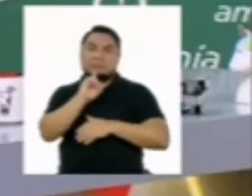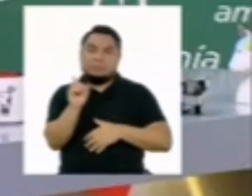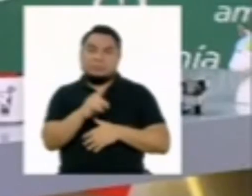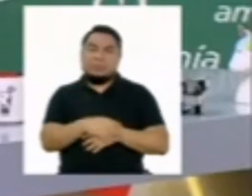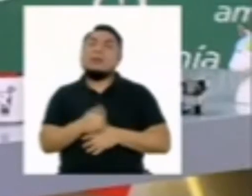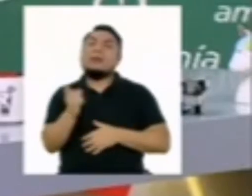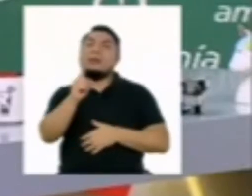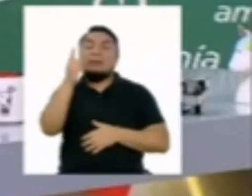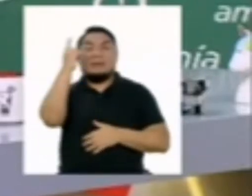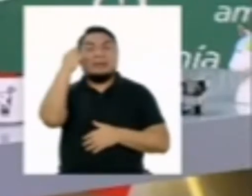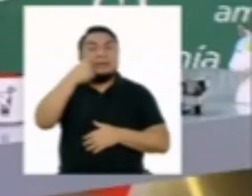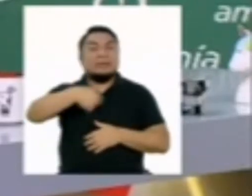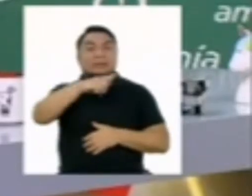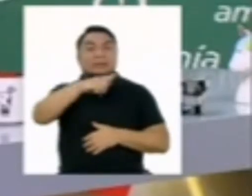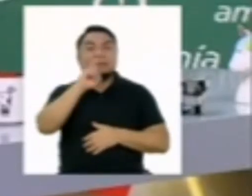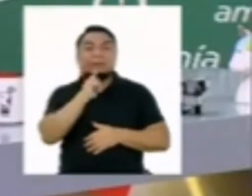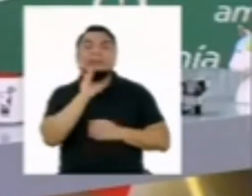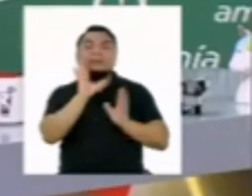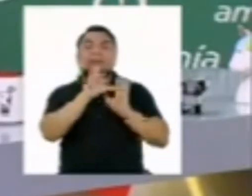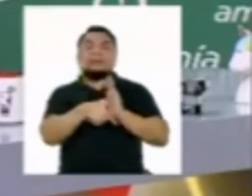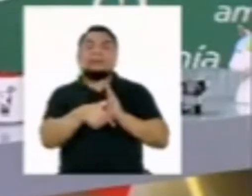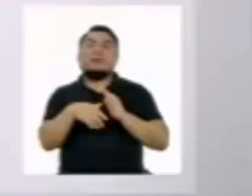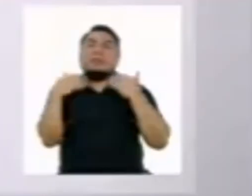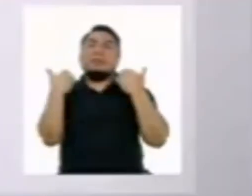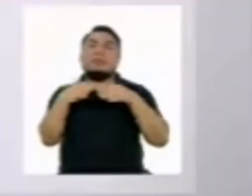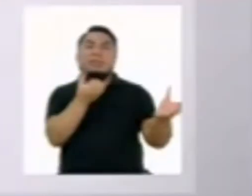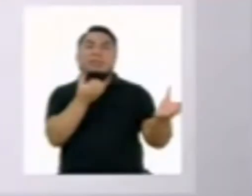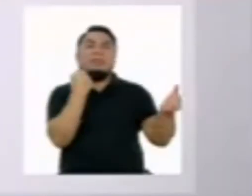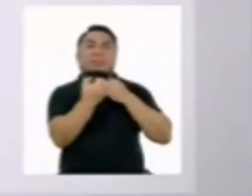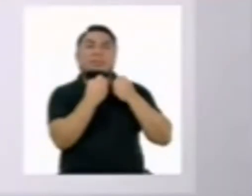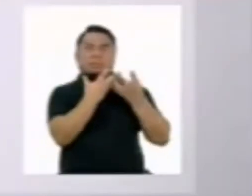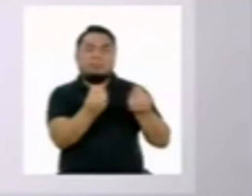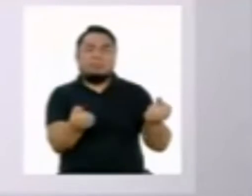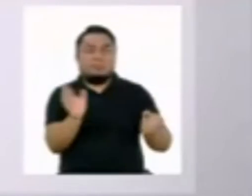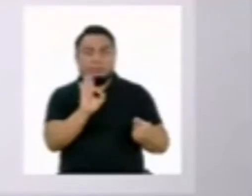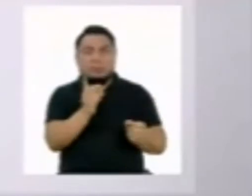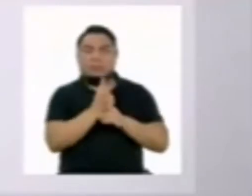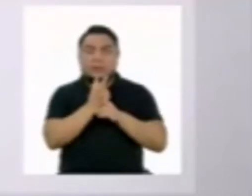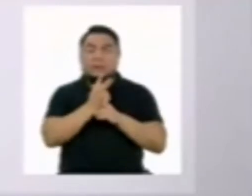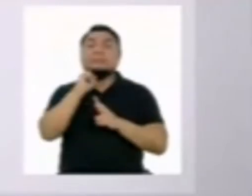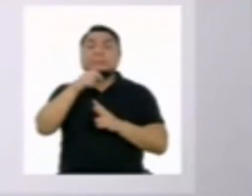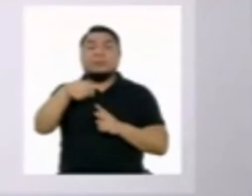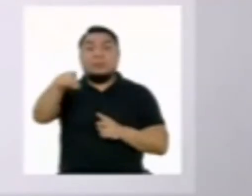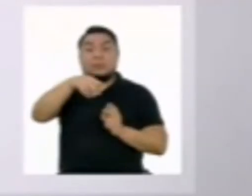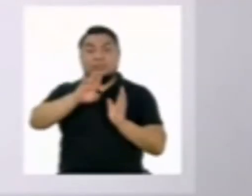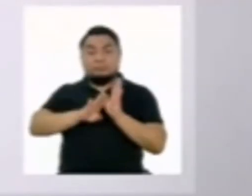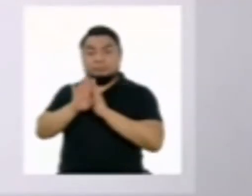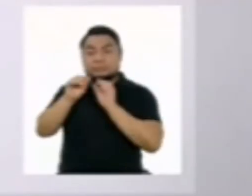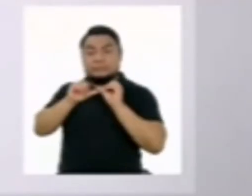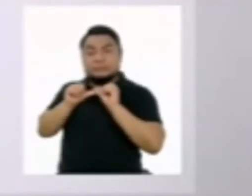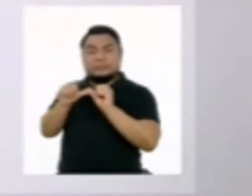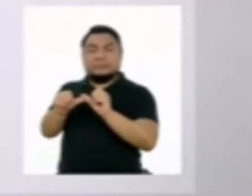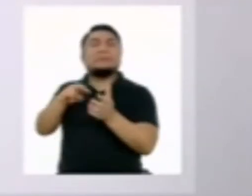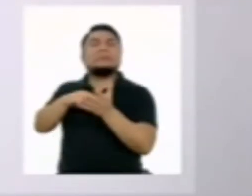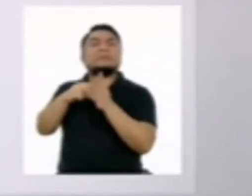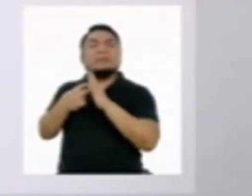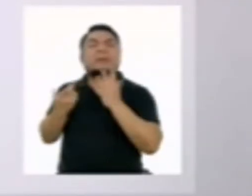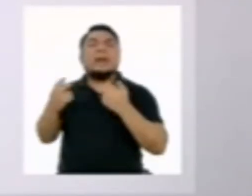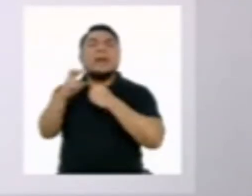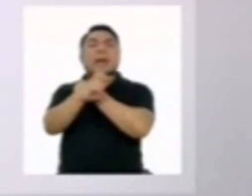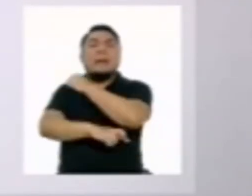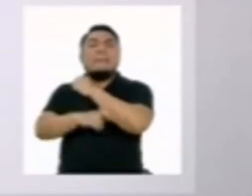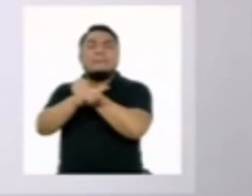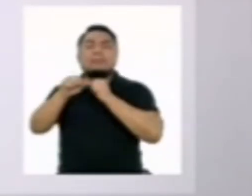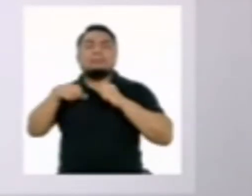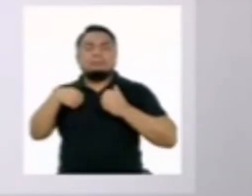veamos como una actividad a la cual no hay que ponerle límites. Algo así. Cuando hablamos de desarrollo sostenible, nos referimos a un país